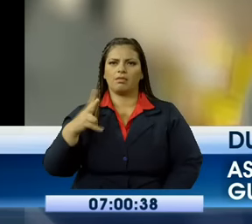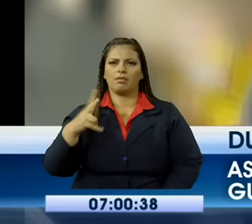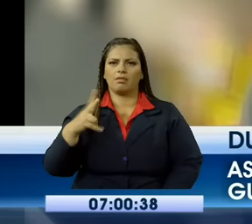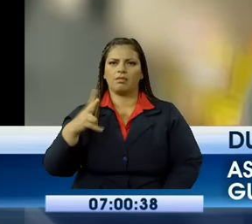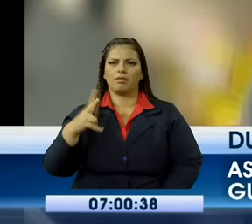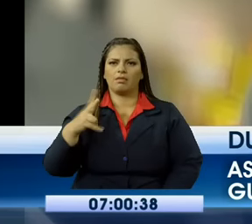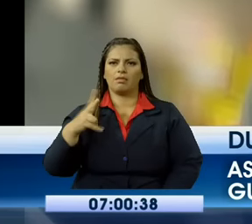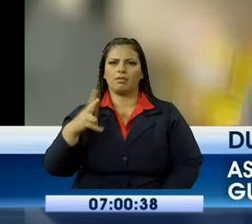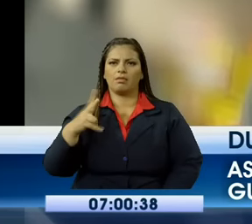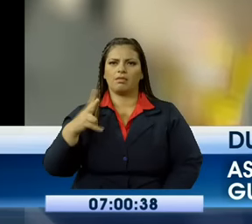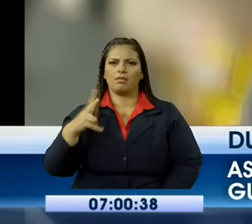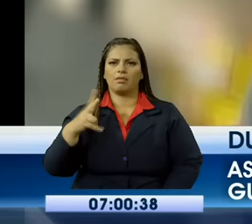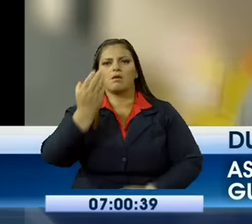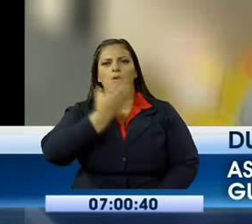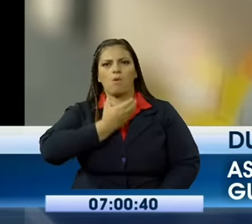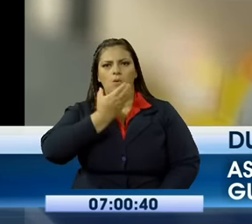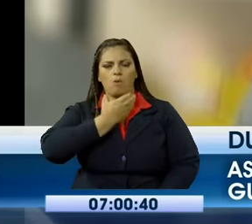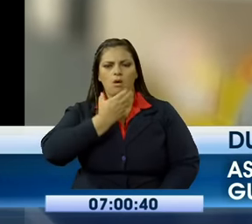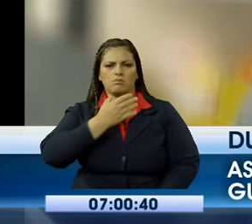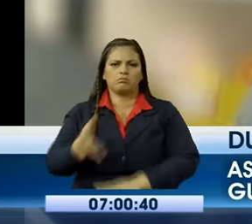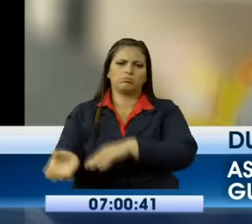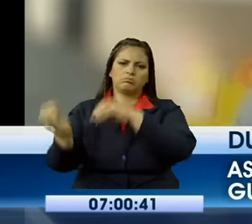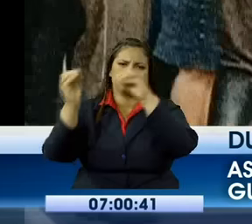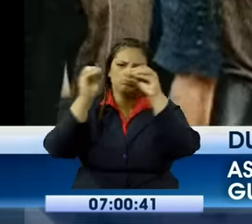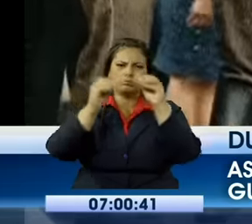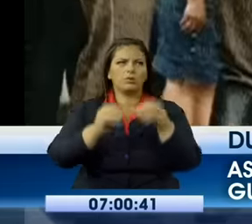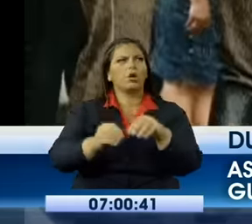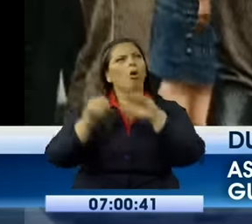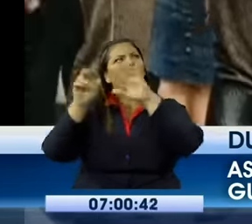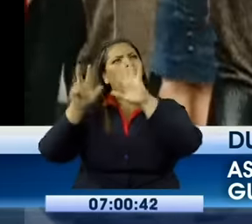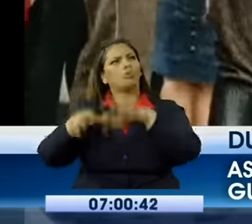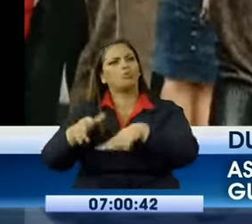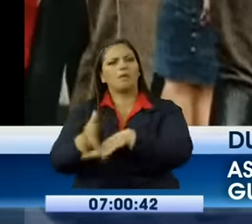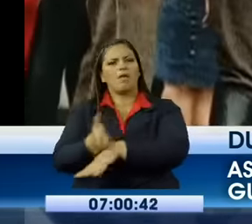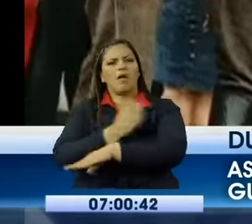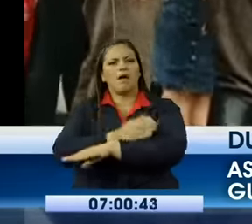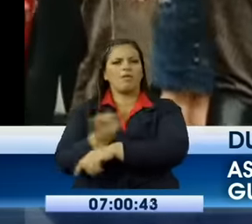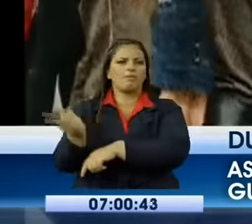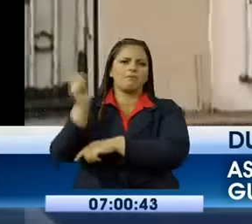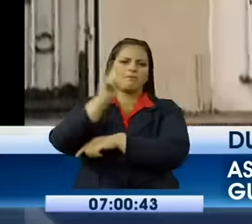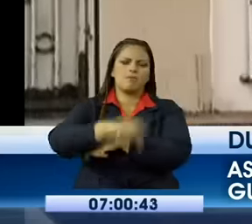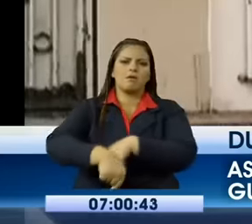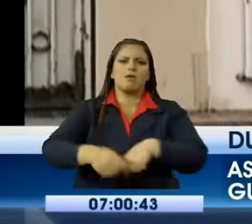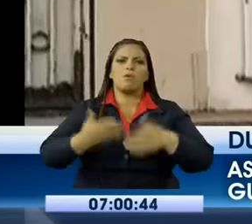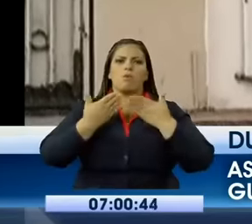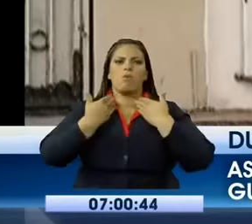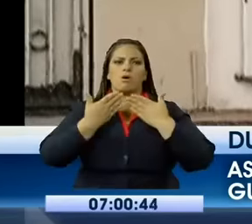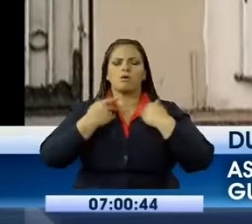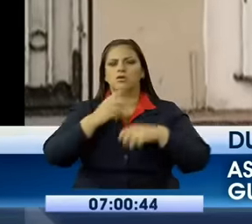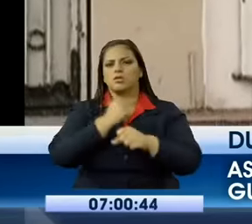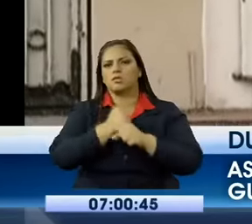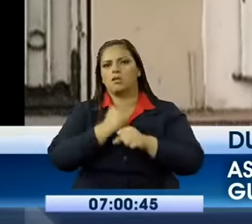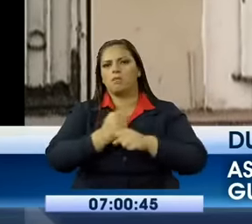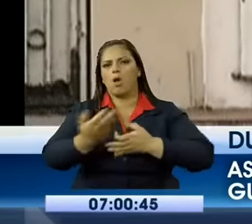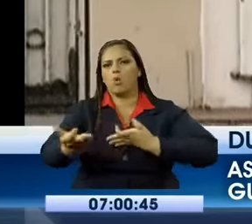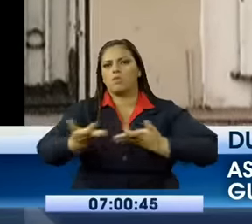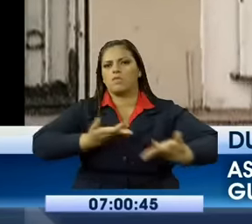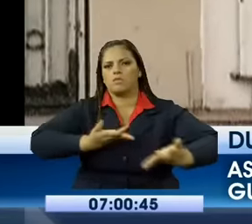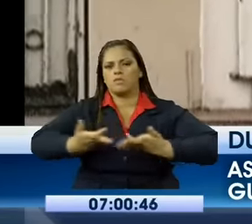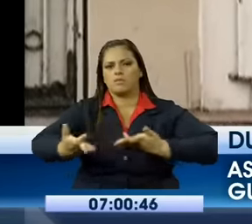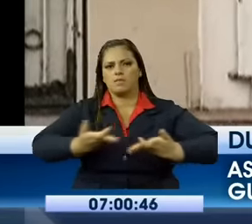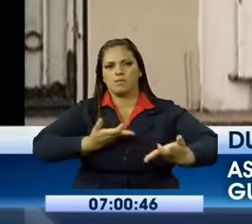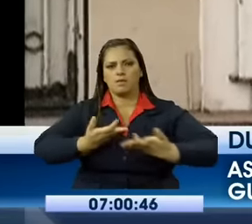y residente en Guayaquil desde hace 8 meses, fue encontrado sin vida al interior de esta tienda. Al